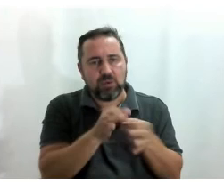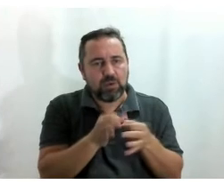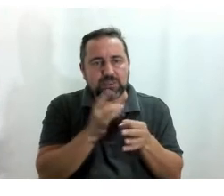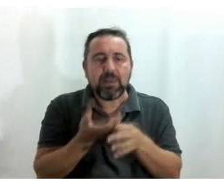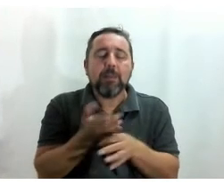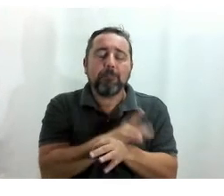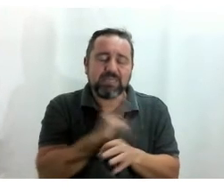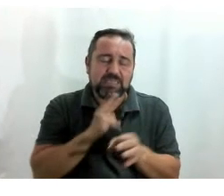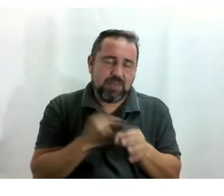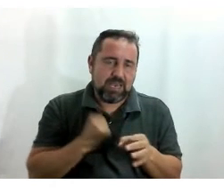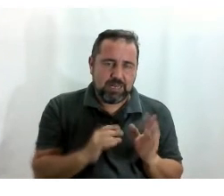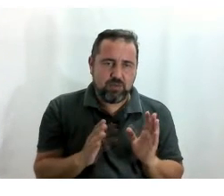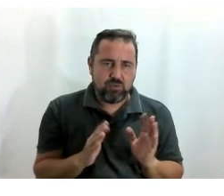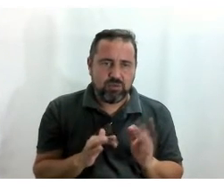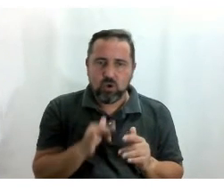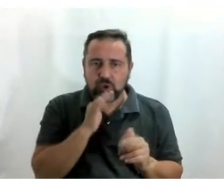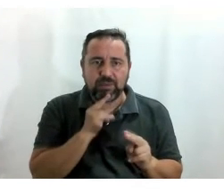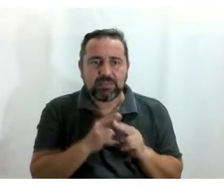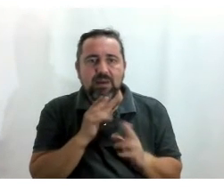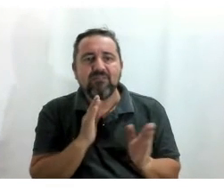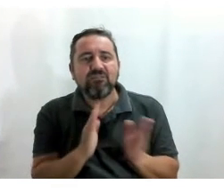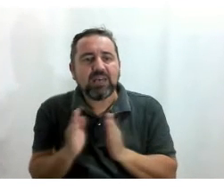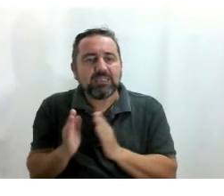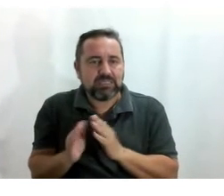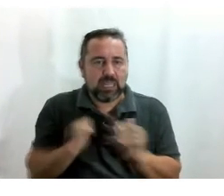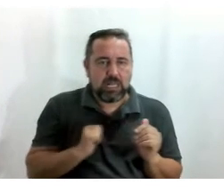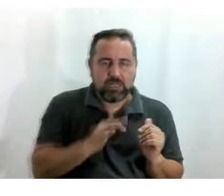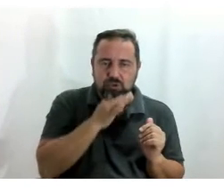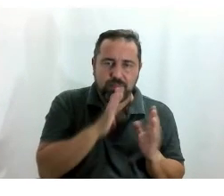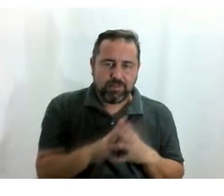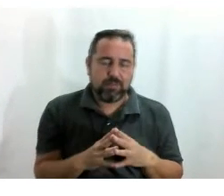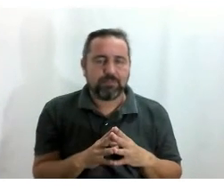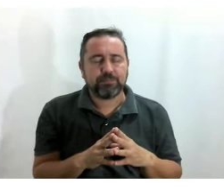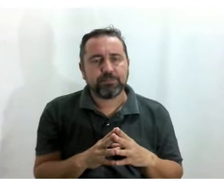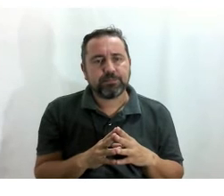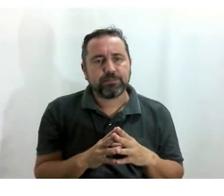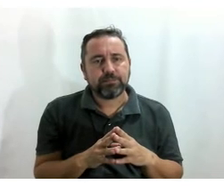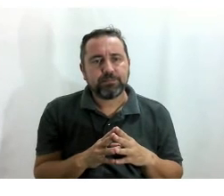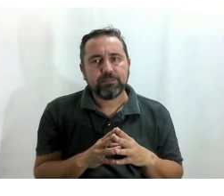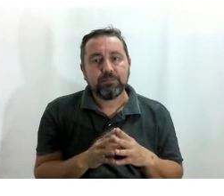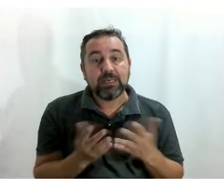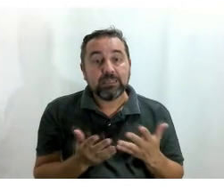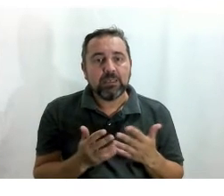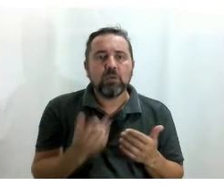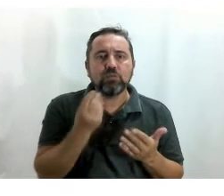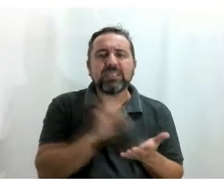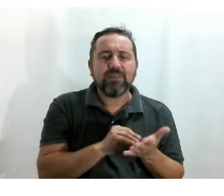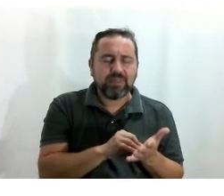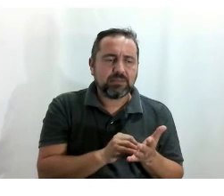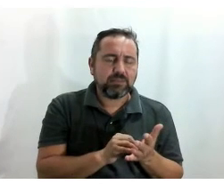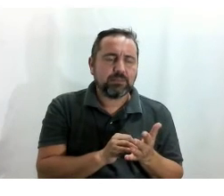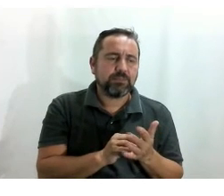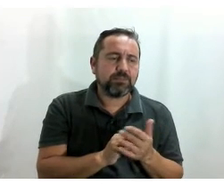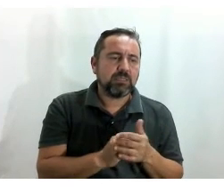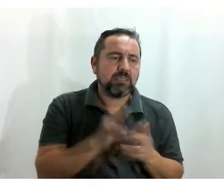preclínico todavía, que no ha llegado todavía a las fases clínicas. Sí, es que muchas veces la verdad es que